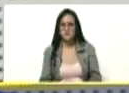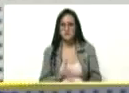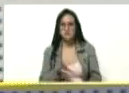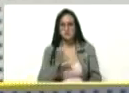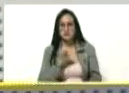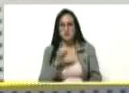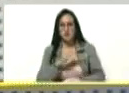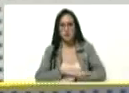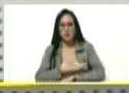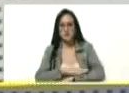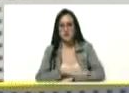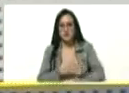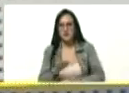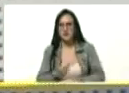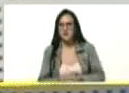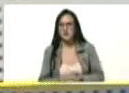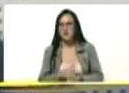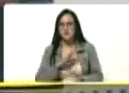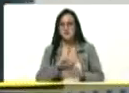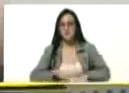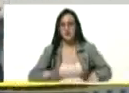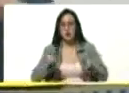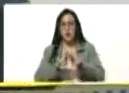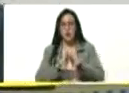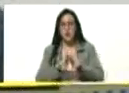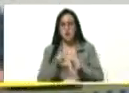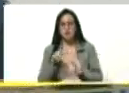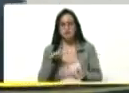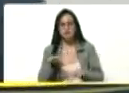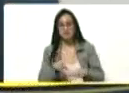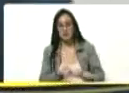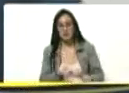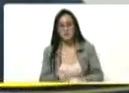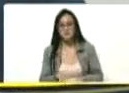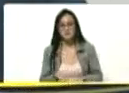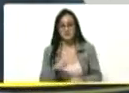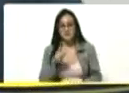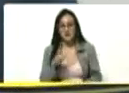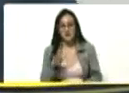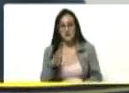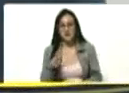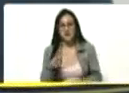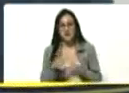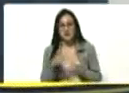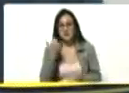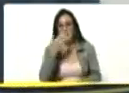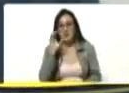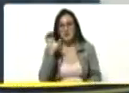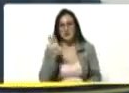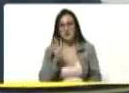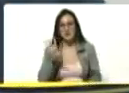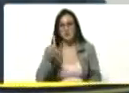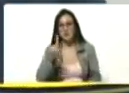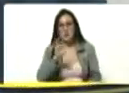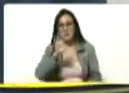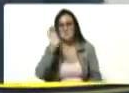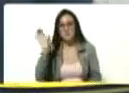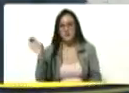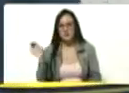el comportamiento de Naciones Unidas porque está sometida a los colonialistas, a los imperialistas de los 51